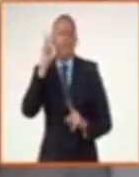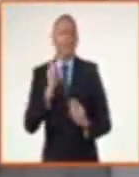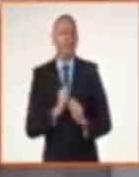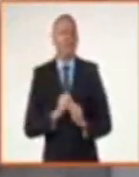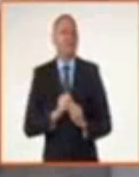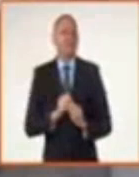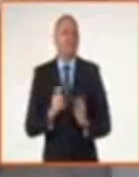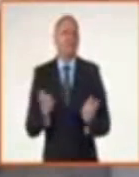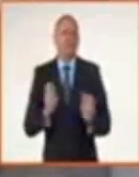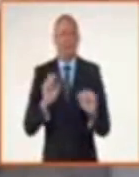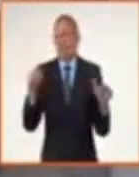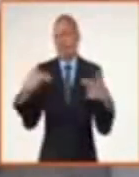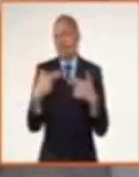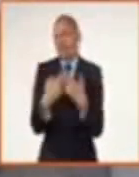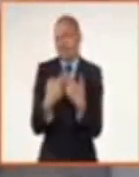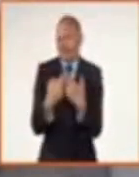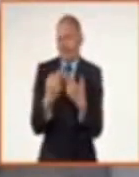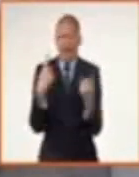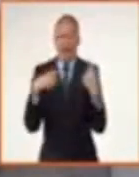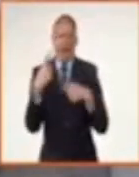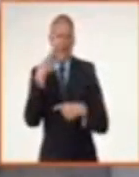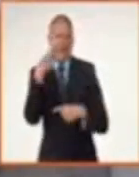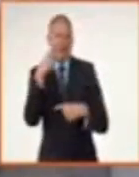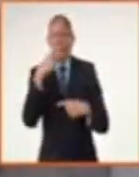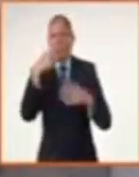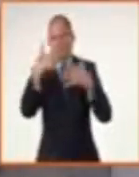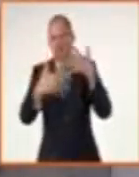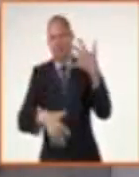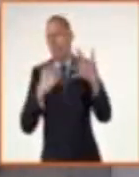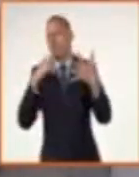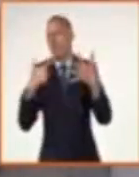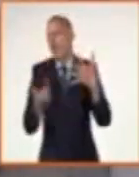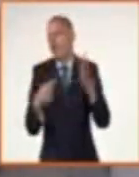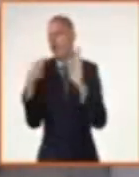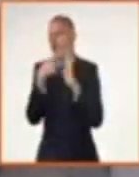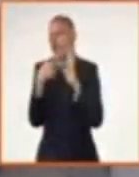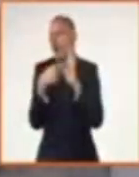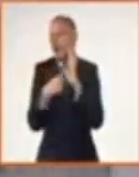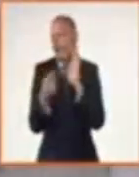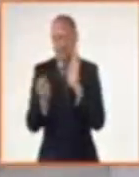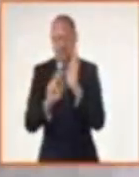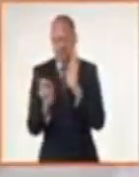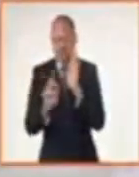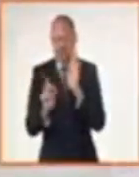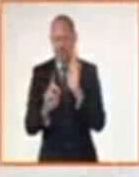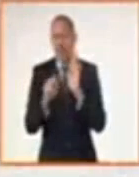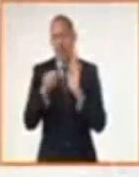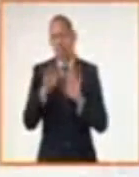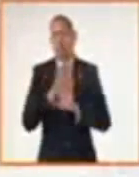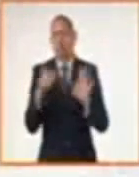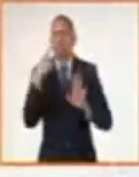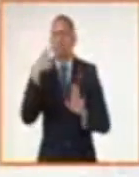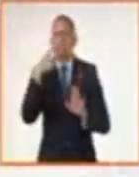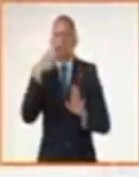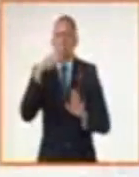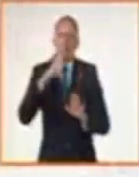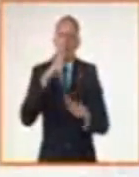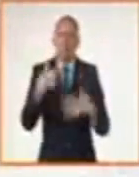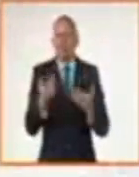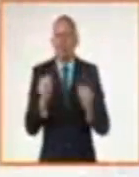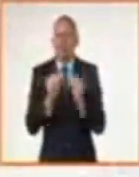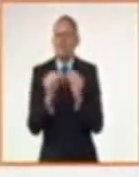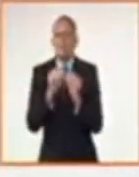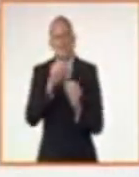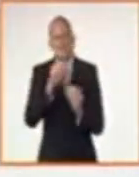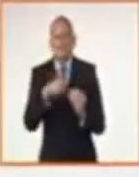de méritos para aspirar a diputados, porque se trata de personas que representen al pueblo. Yo